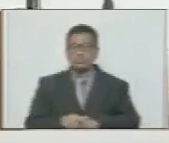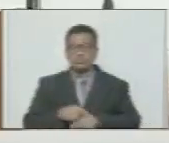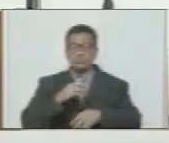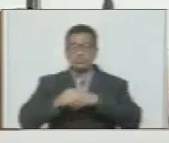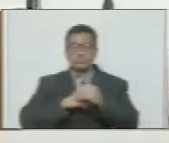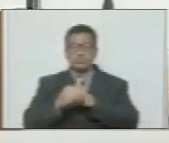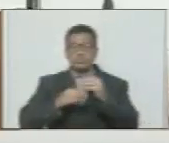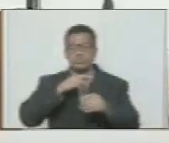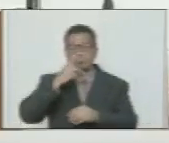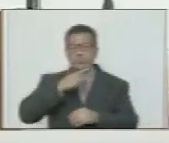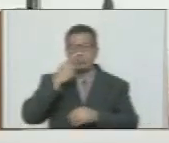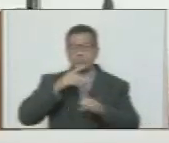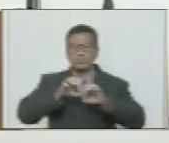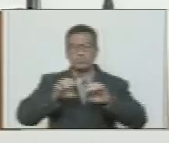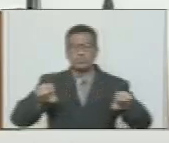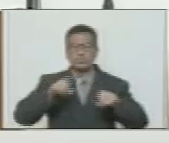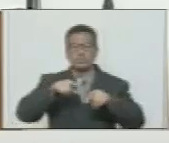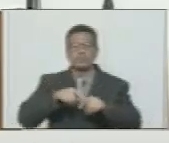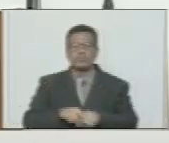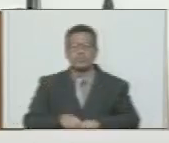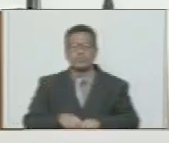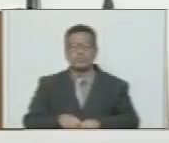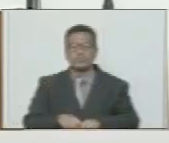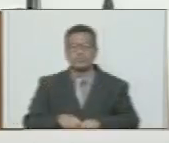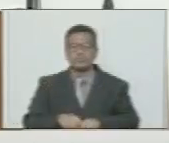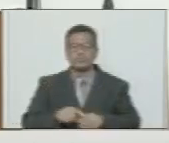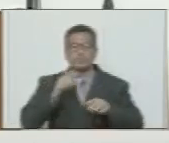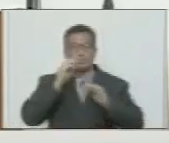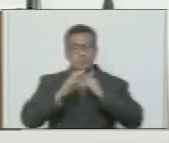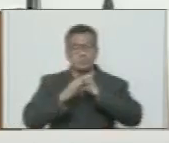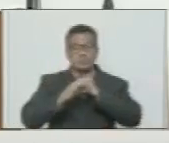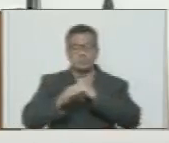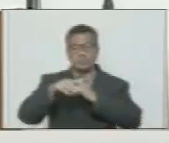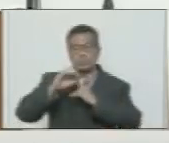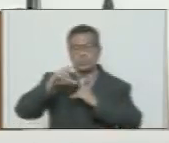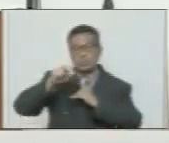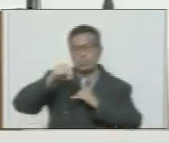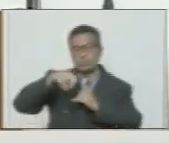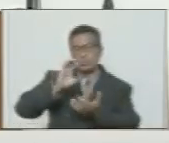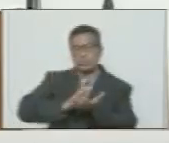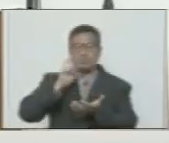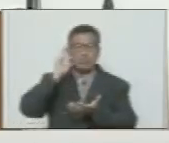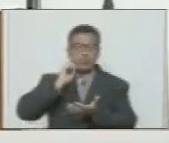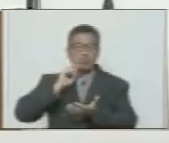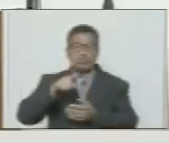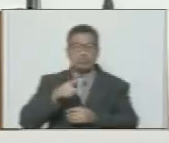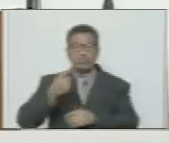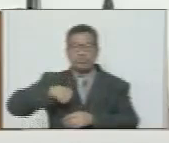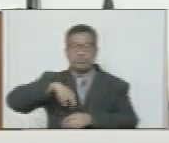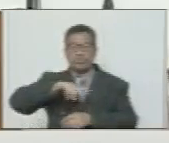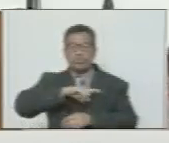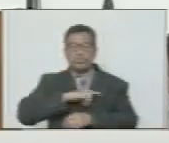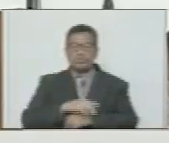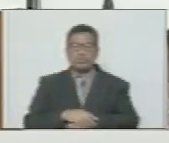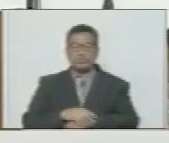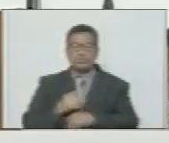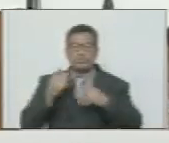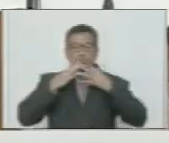correspondió generar políticas educativas desde el municipio Caroní en el Estado Bolívar.